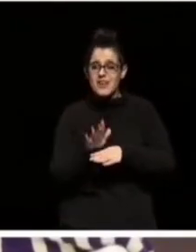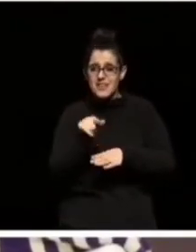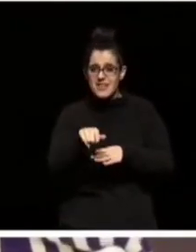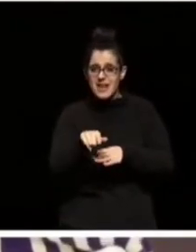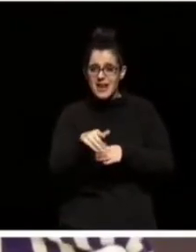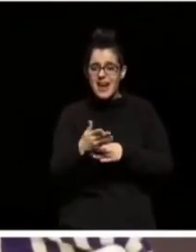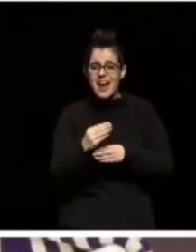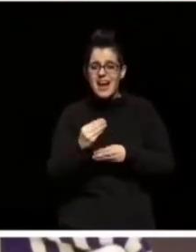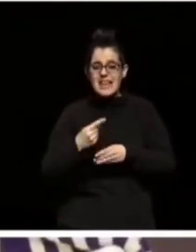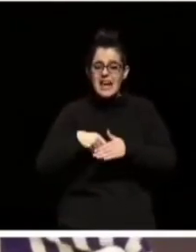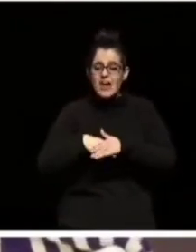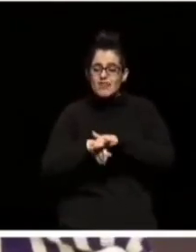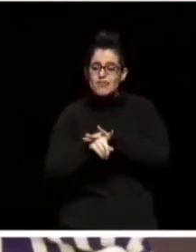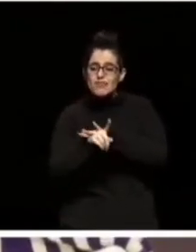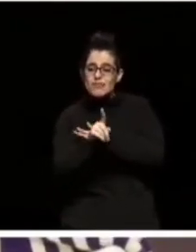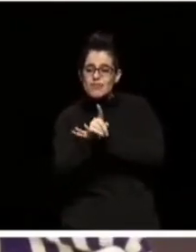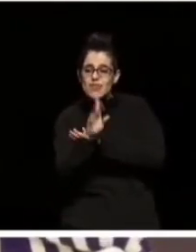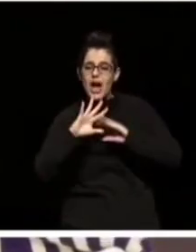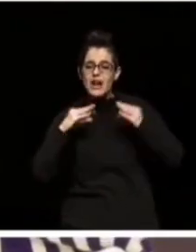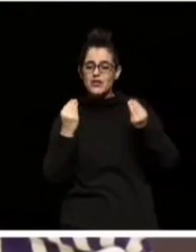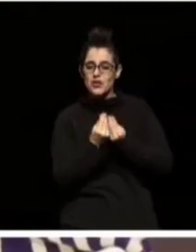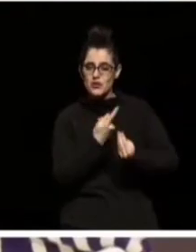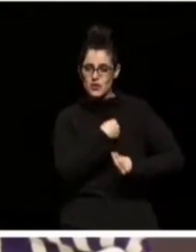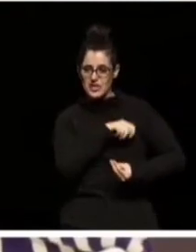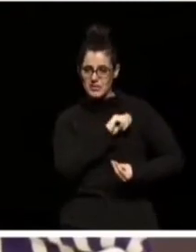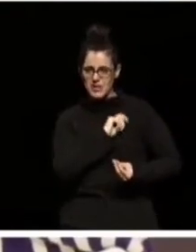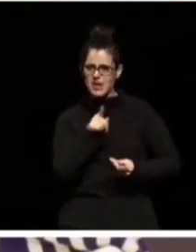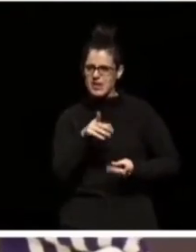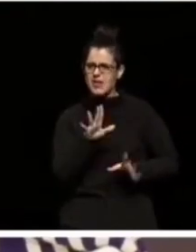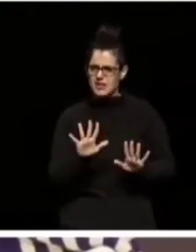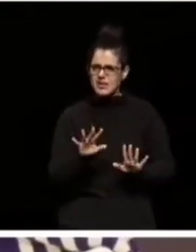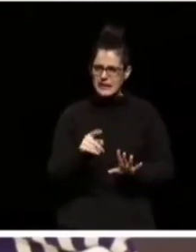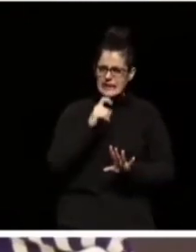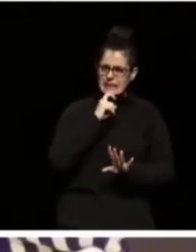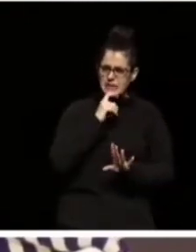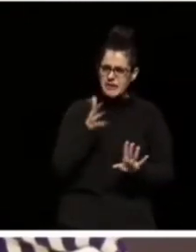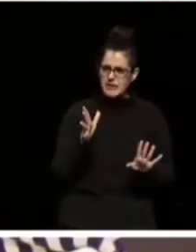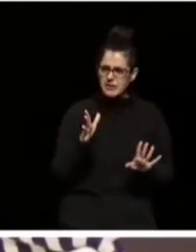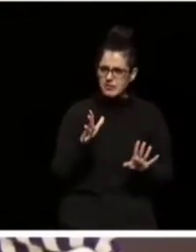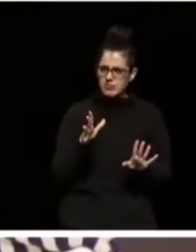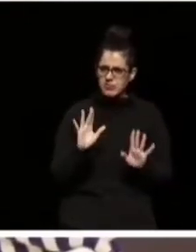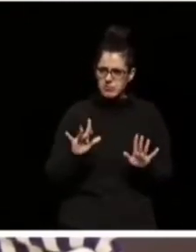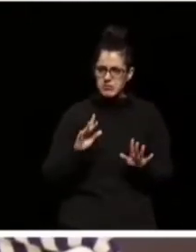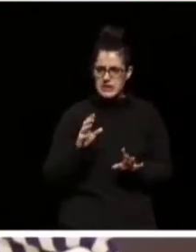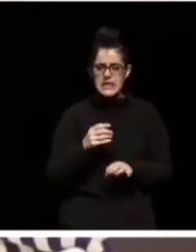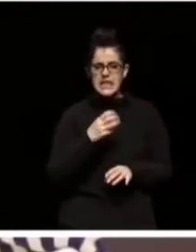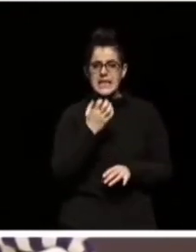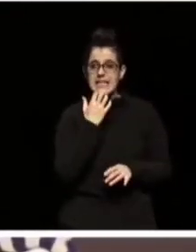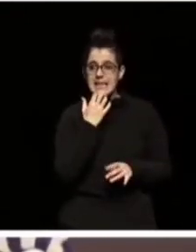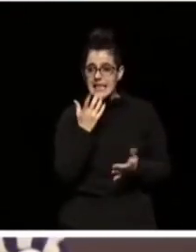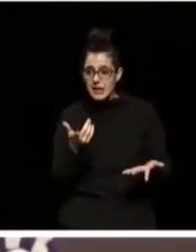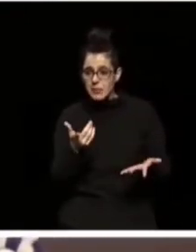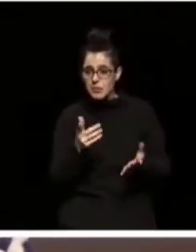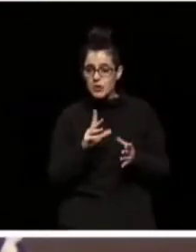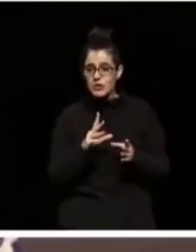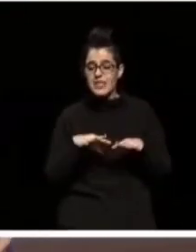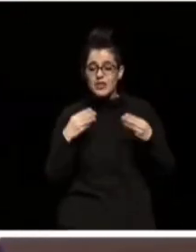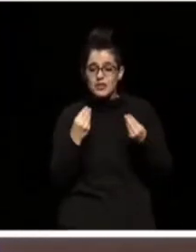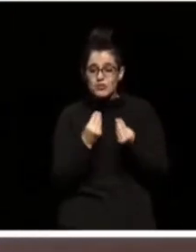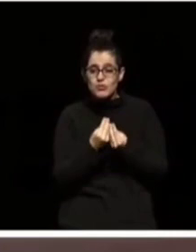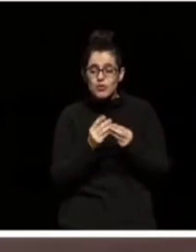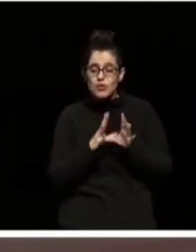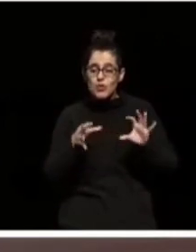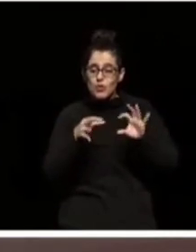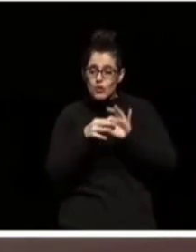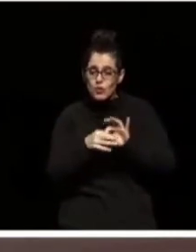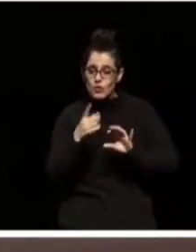en el conjunto de España. Y a veces es difícil, es verdad que es muy difícil poner estos ejemplos en el conjunto de nuestro país,